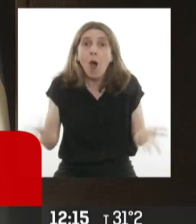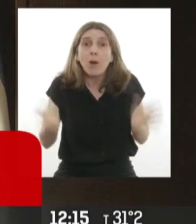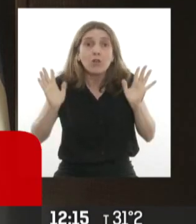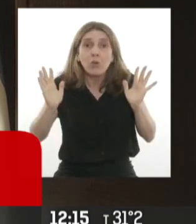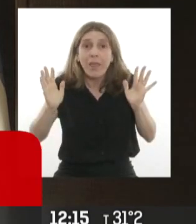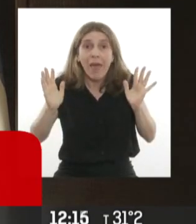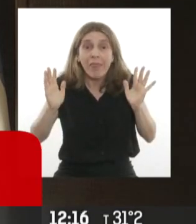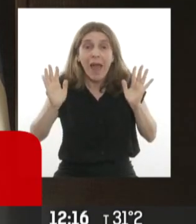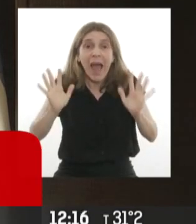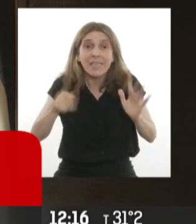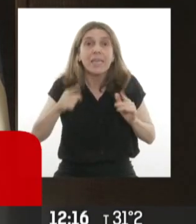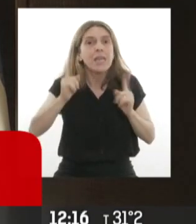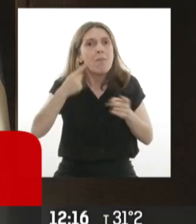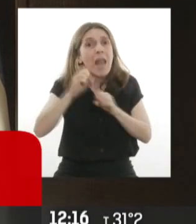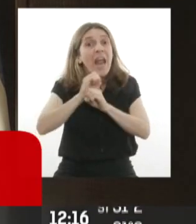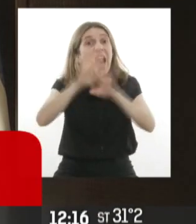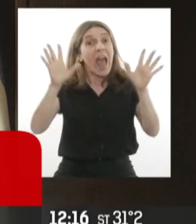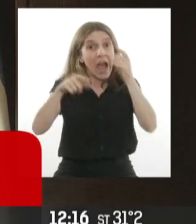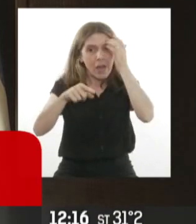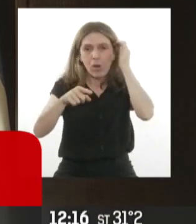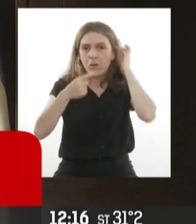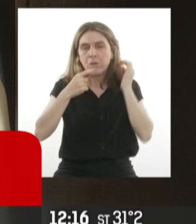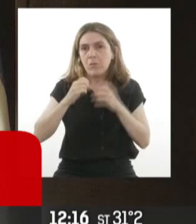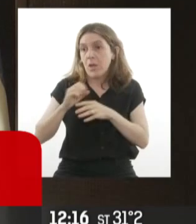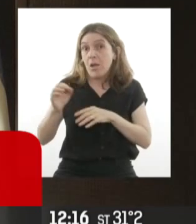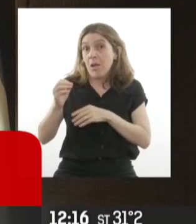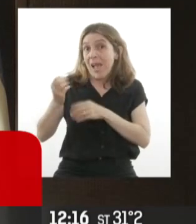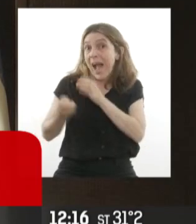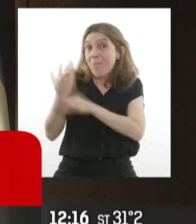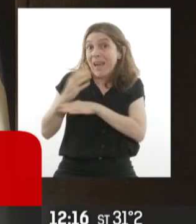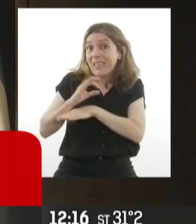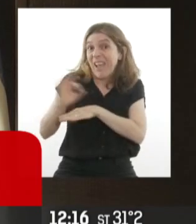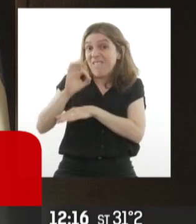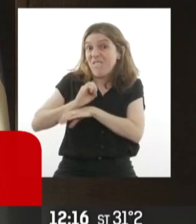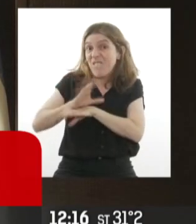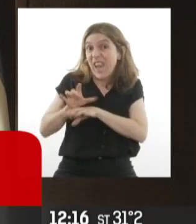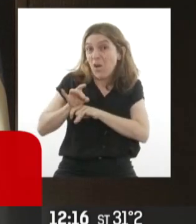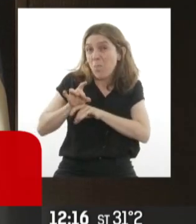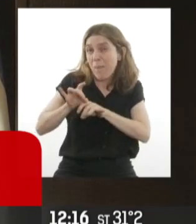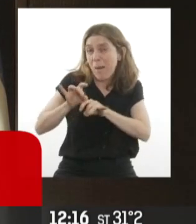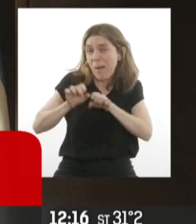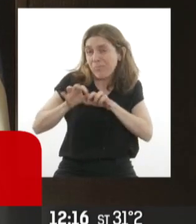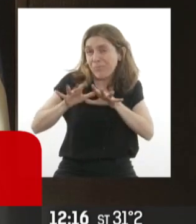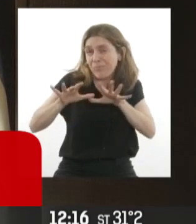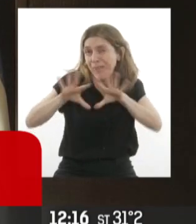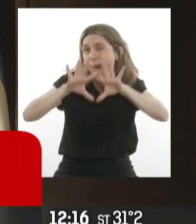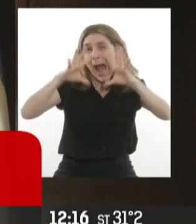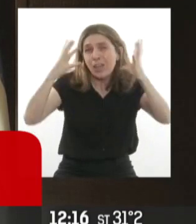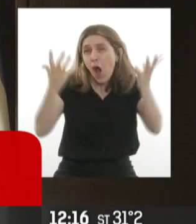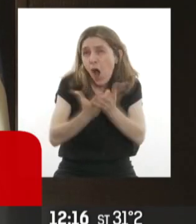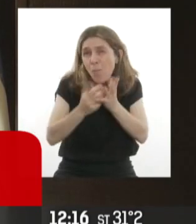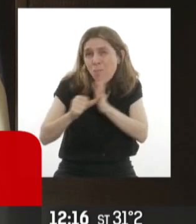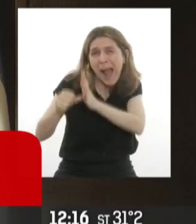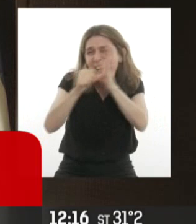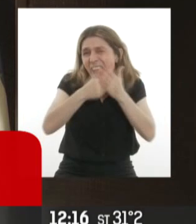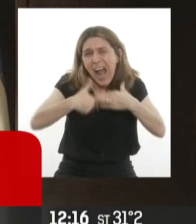También está claro que como la pandemia finalmente a todos nos atacó y a nadie dejó